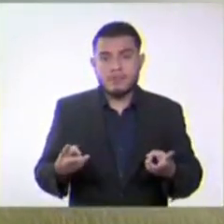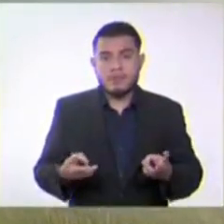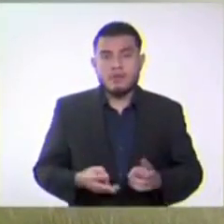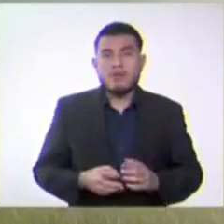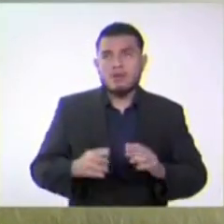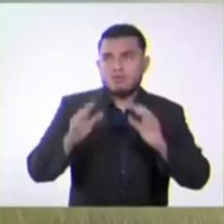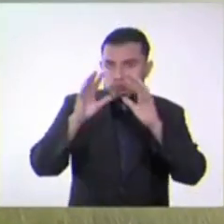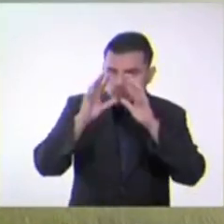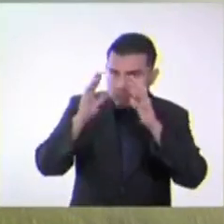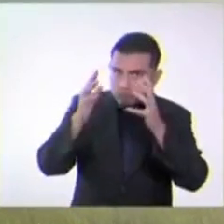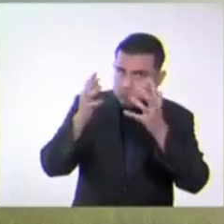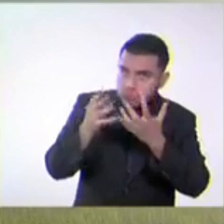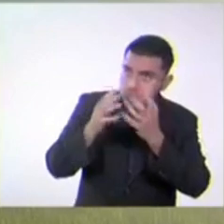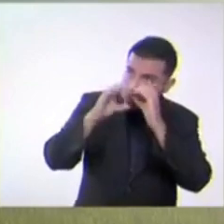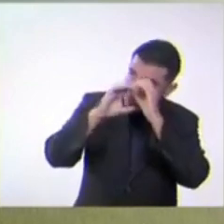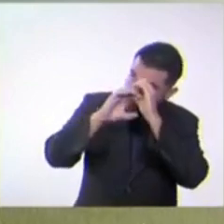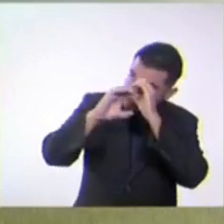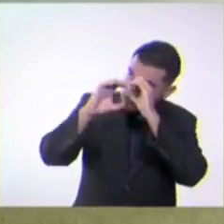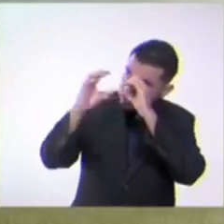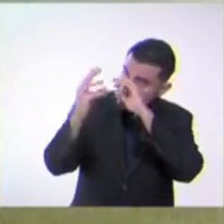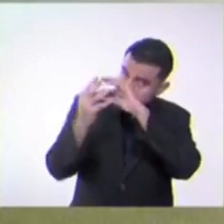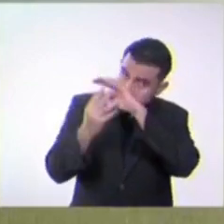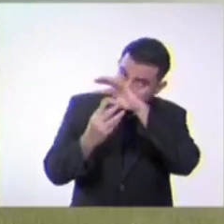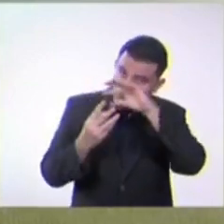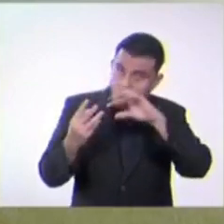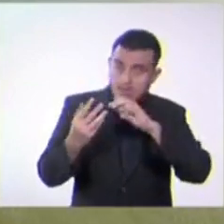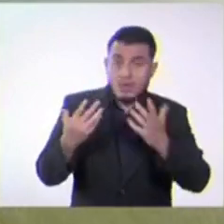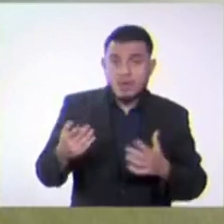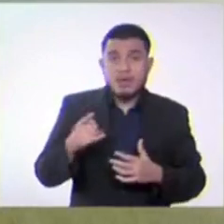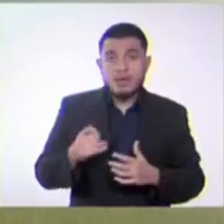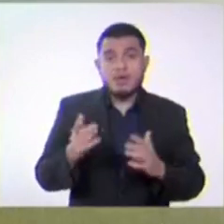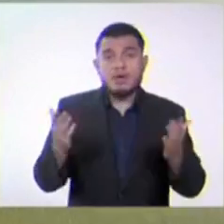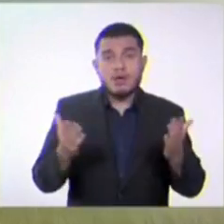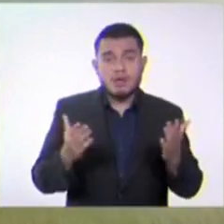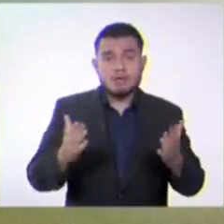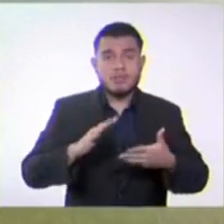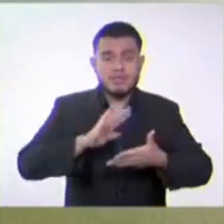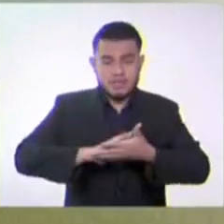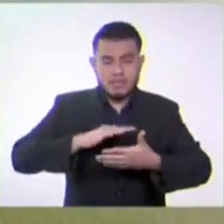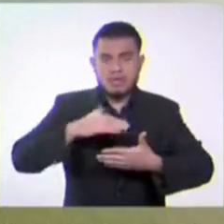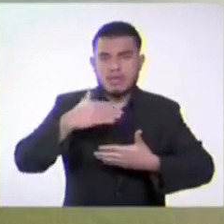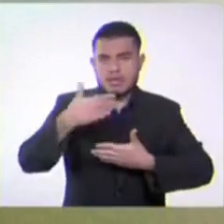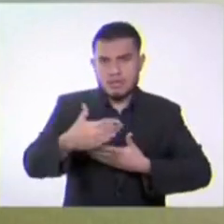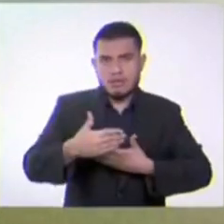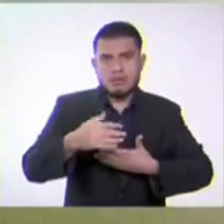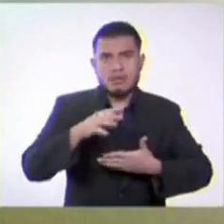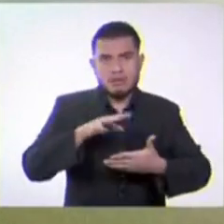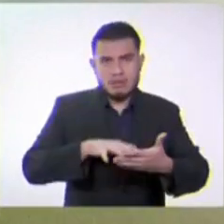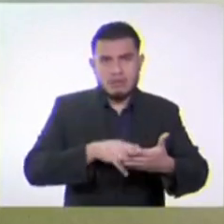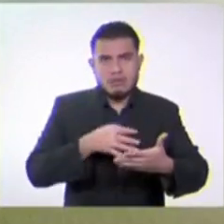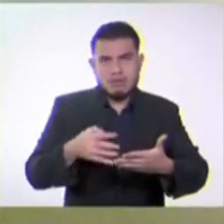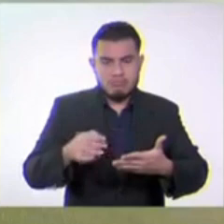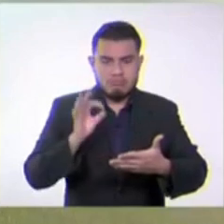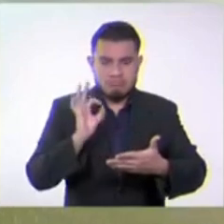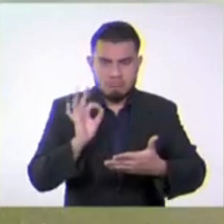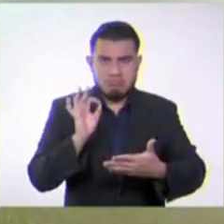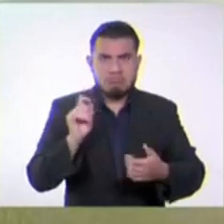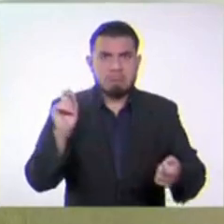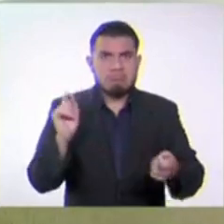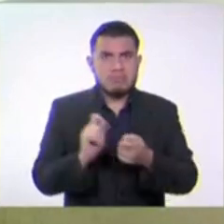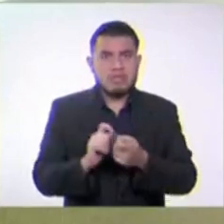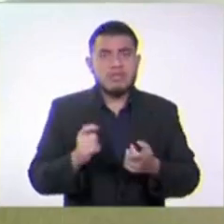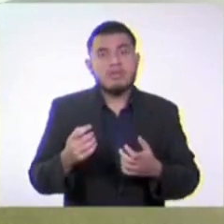astronomía. Eso les llevó a desarrollar calendarios muy acertados y un sistema de numeración de